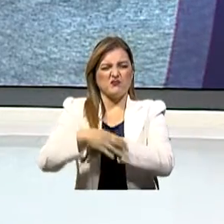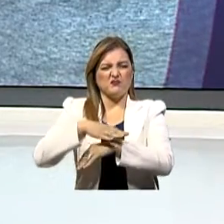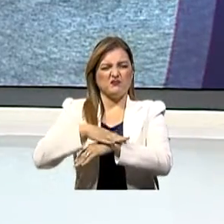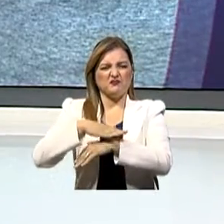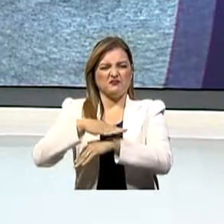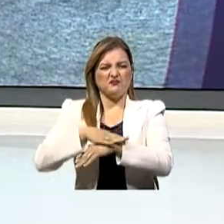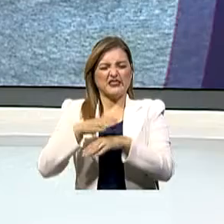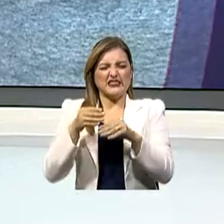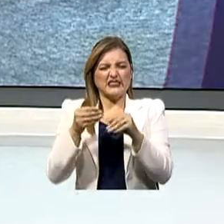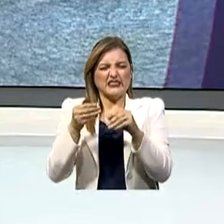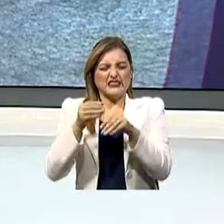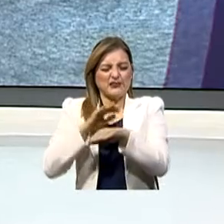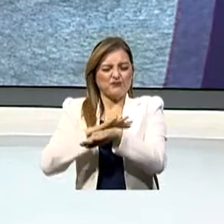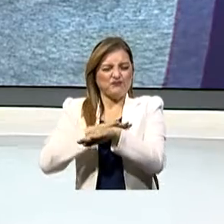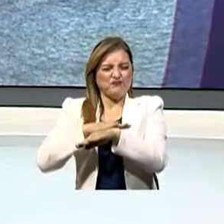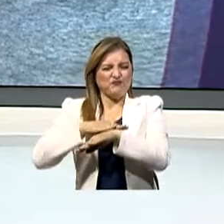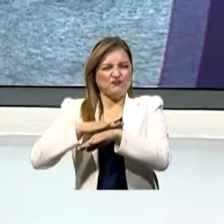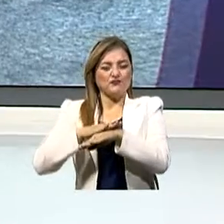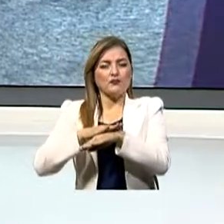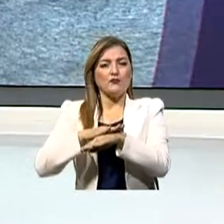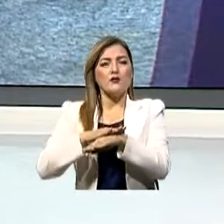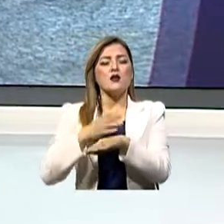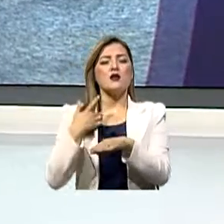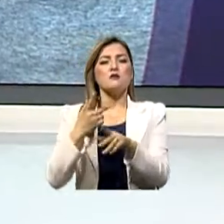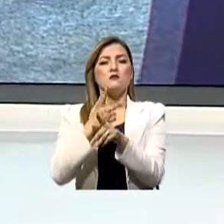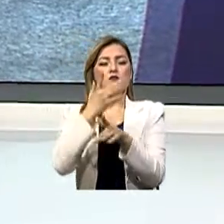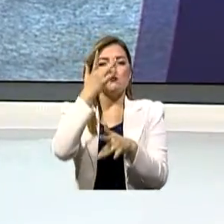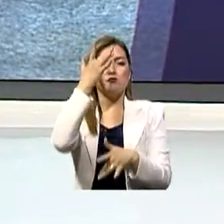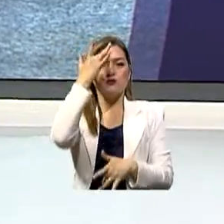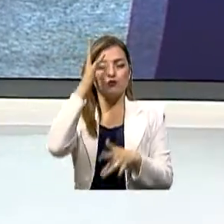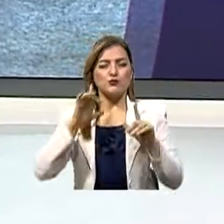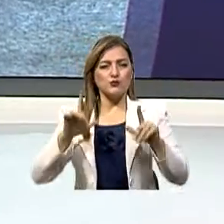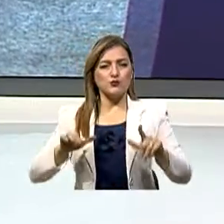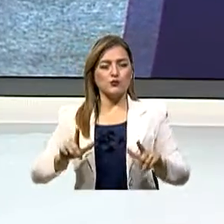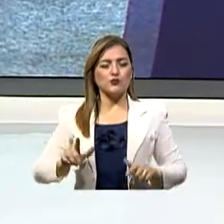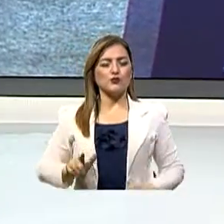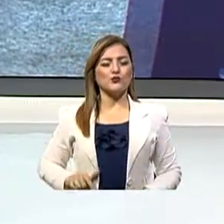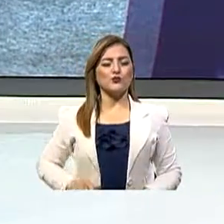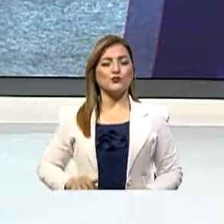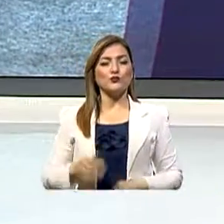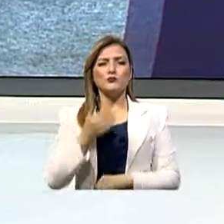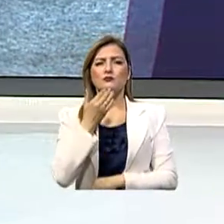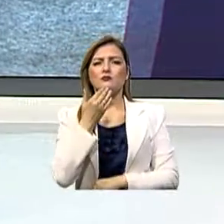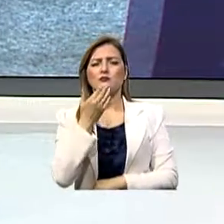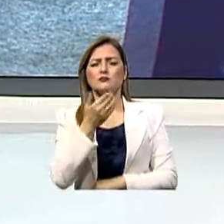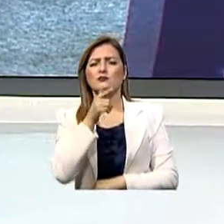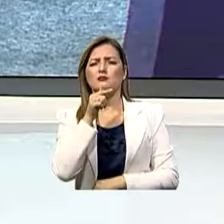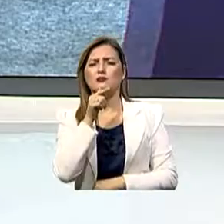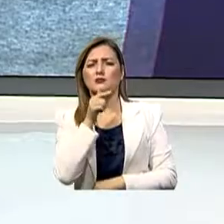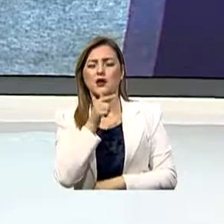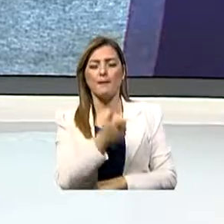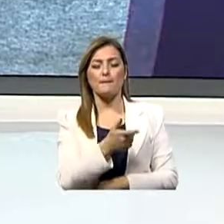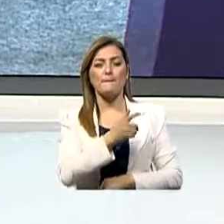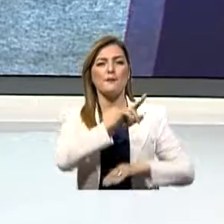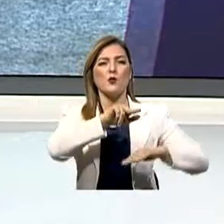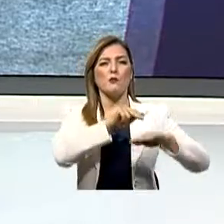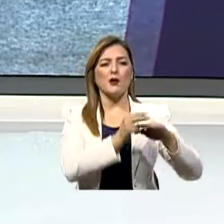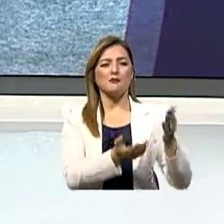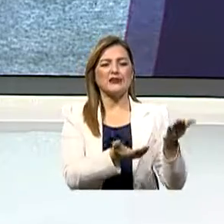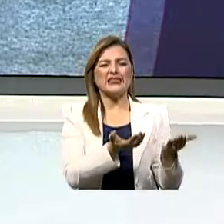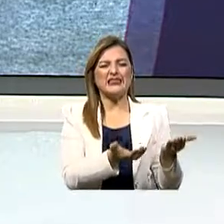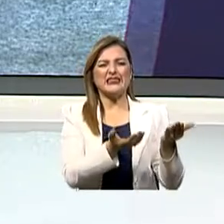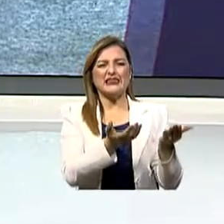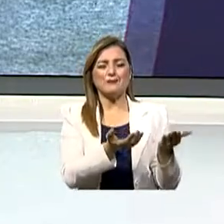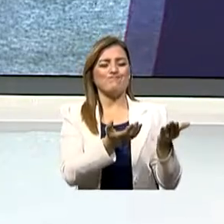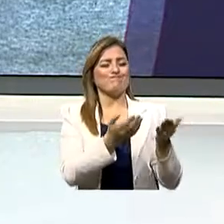salud como nosotros medimos quién tiene sobrepeso y quién tiene obesidad pues básicamente el peso de la persona es fundamental